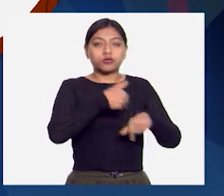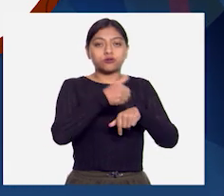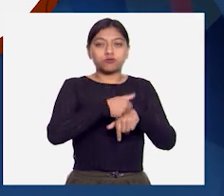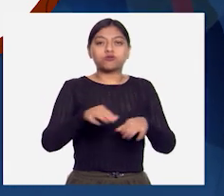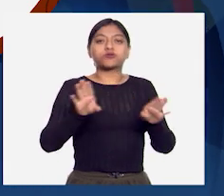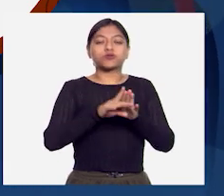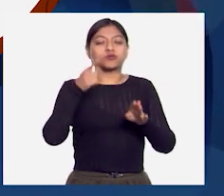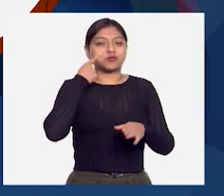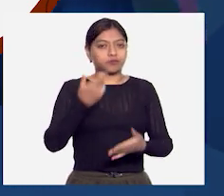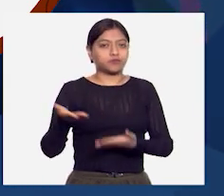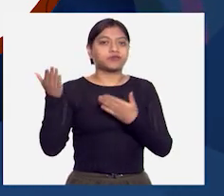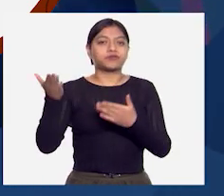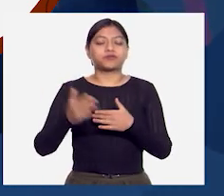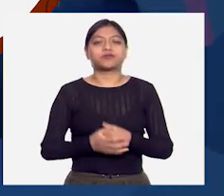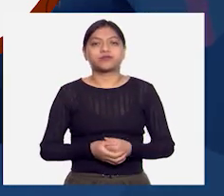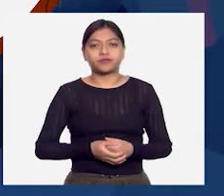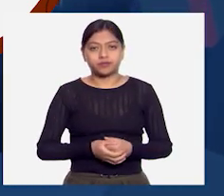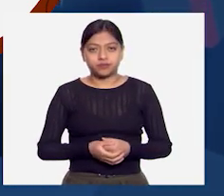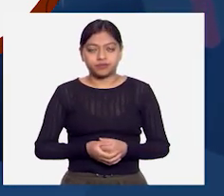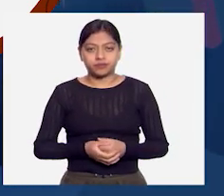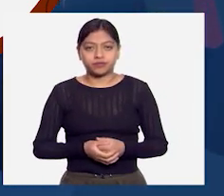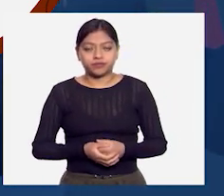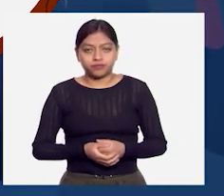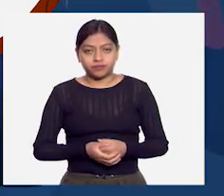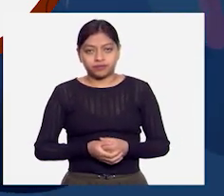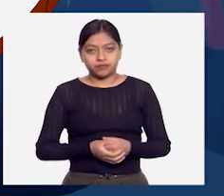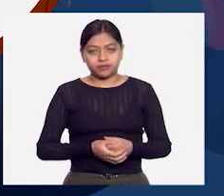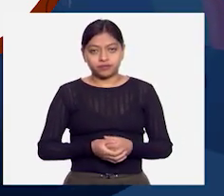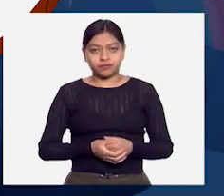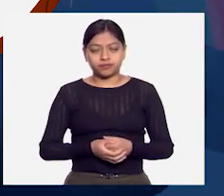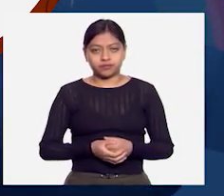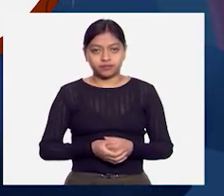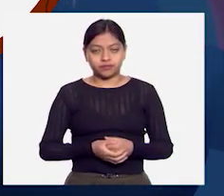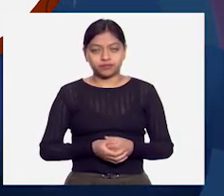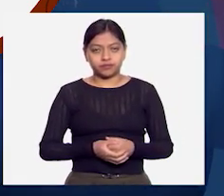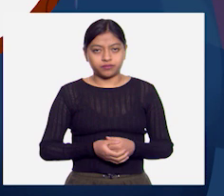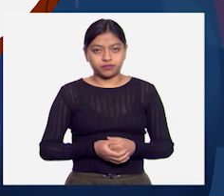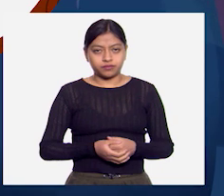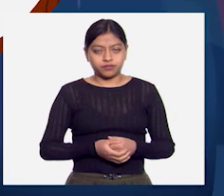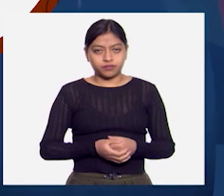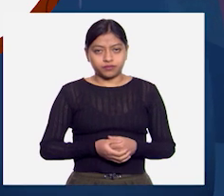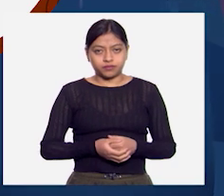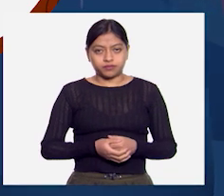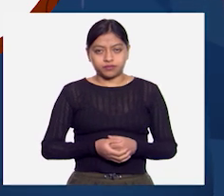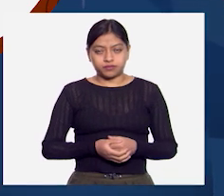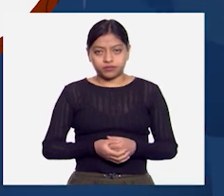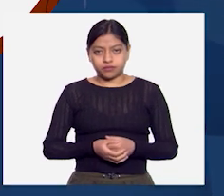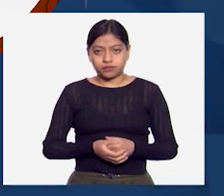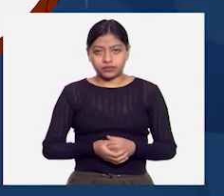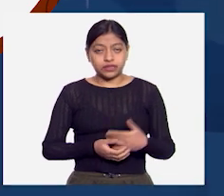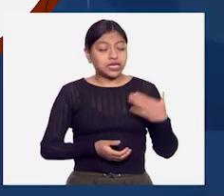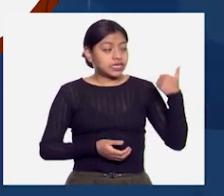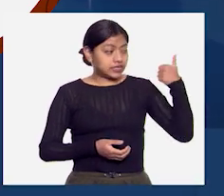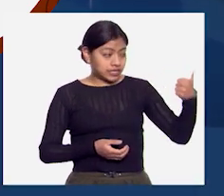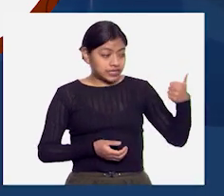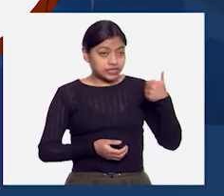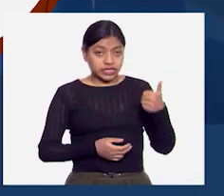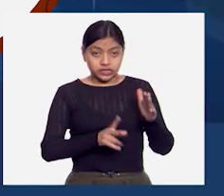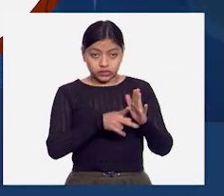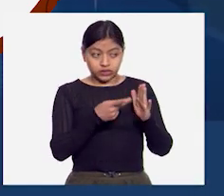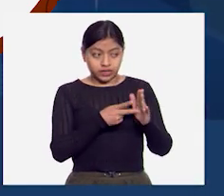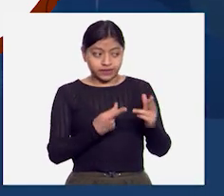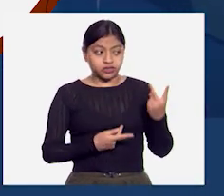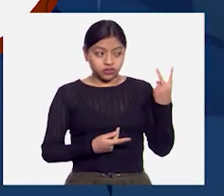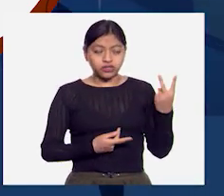vamos a anotar 2 veces, ¿qué nos dice? 2 veces. El número 6, maestra.